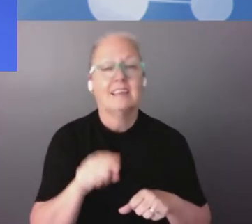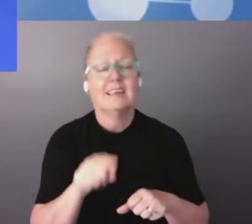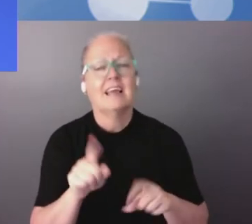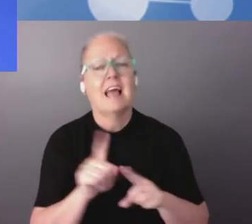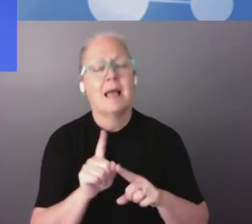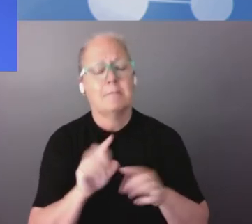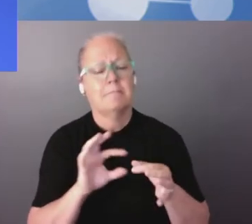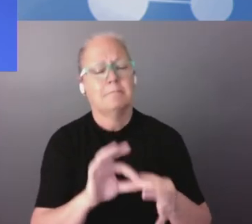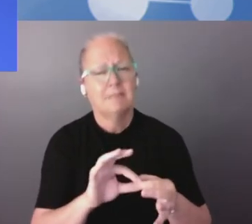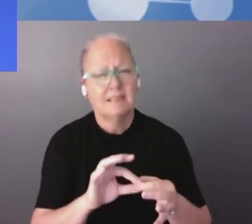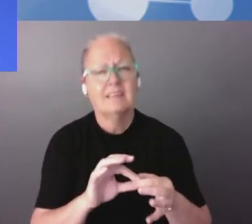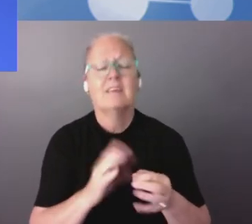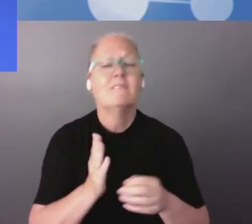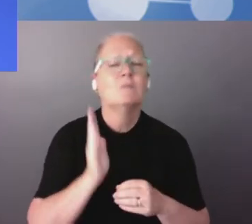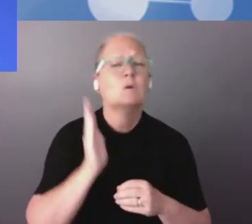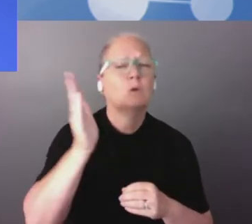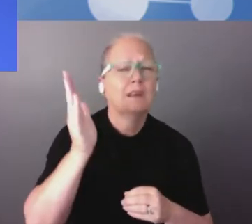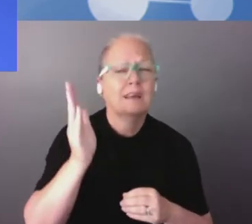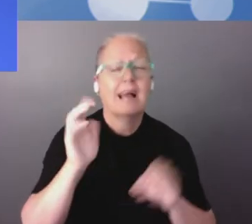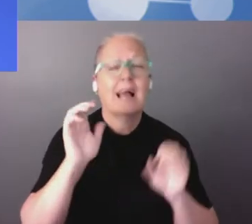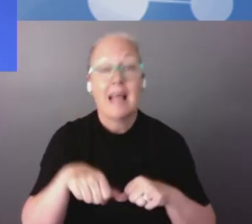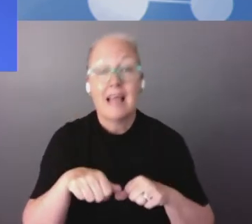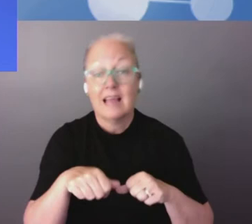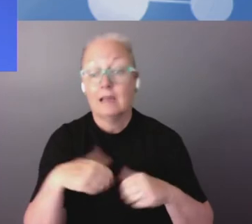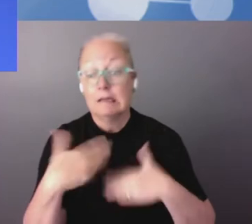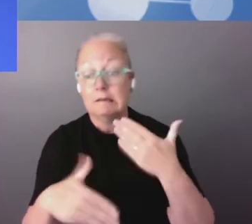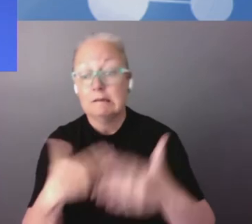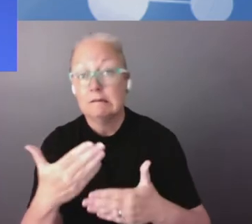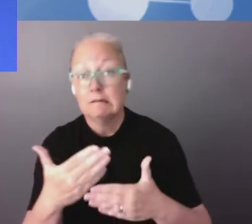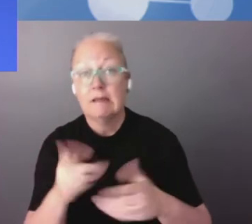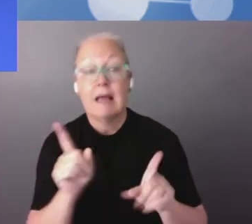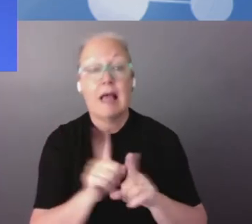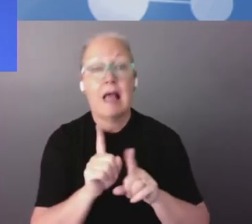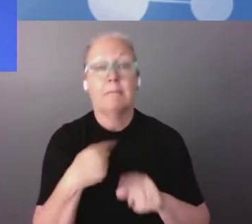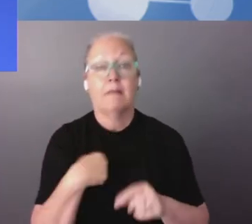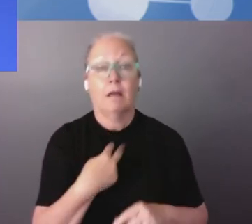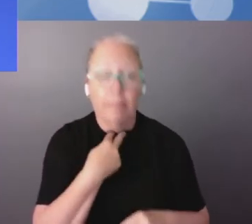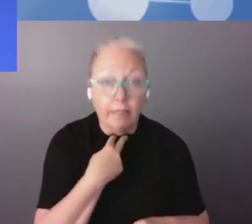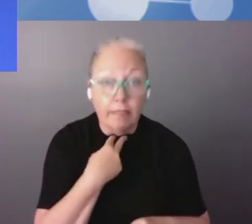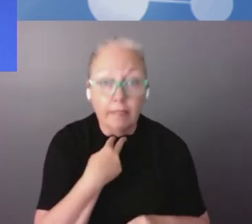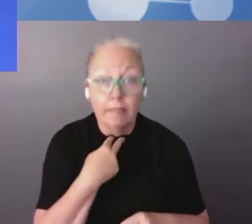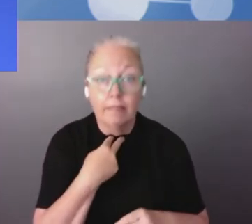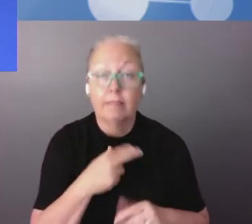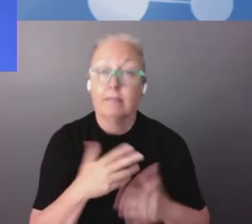otro lado también puede convertirse en una amenaza, en una trampa.